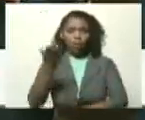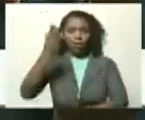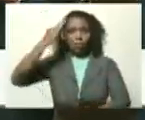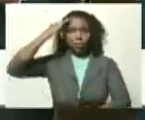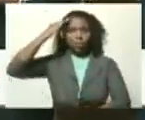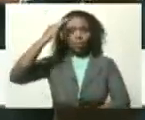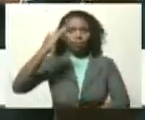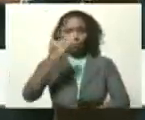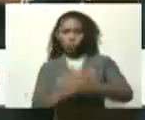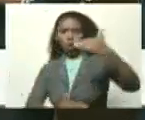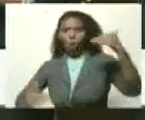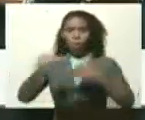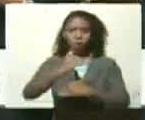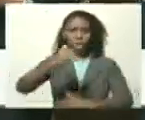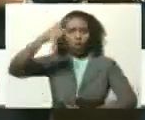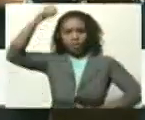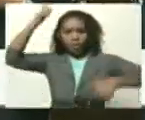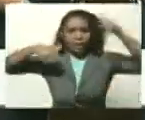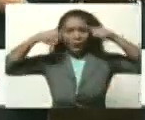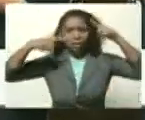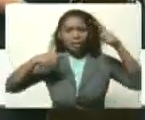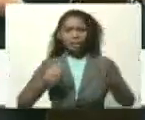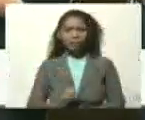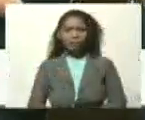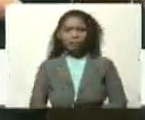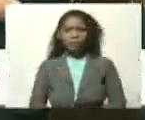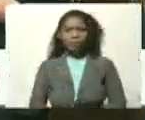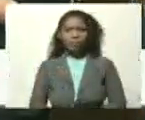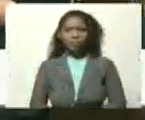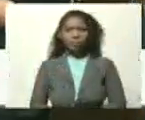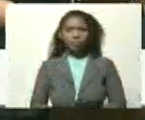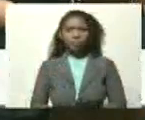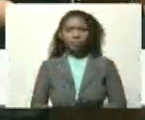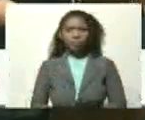Comandante Supremo Hugo Chávez Frías?